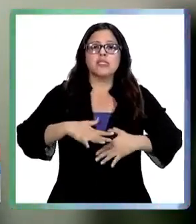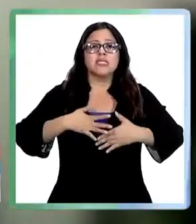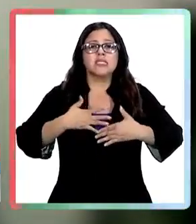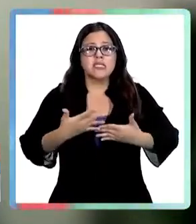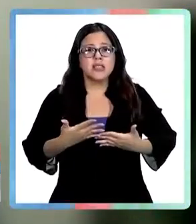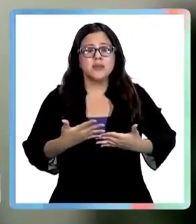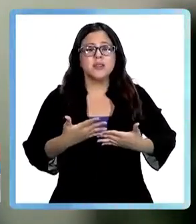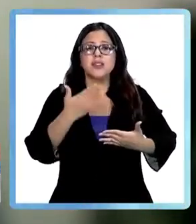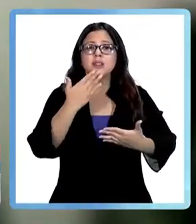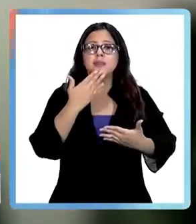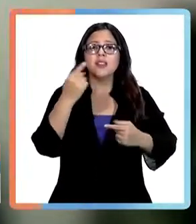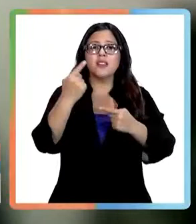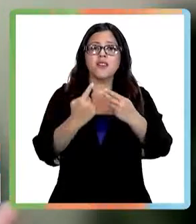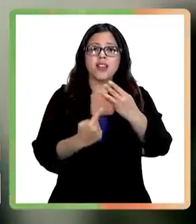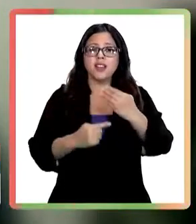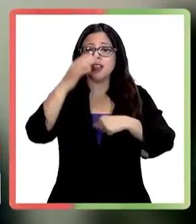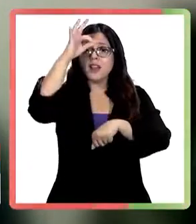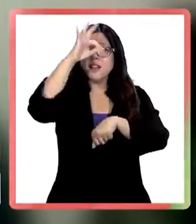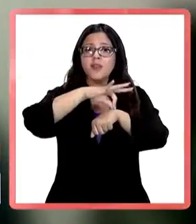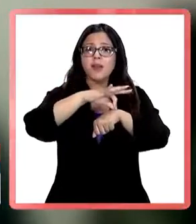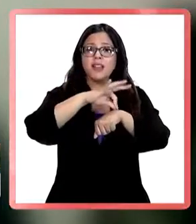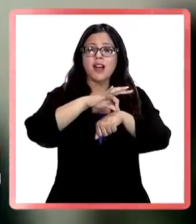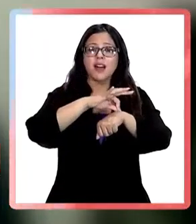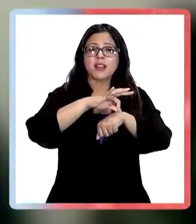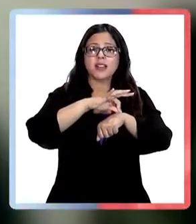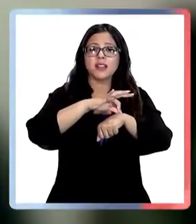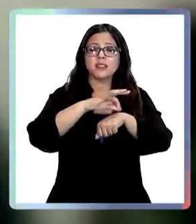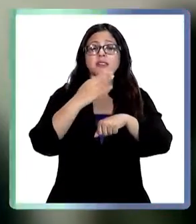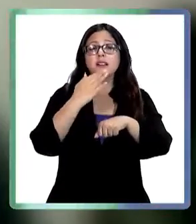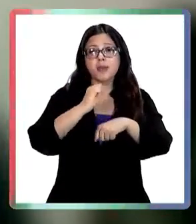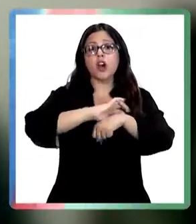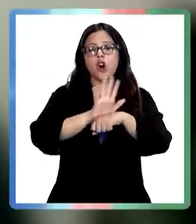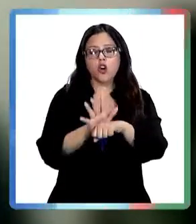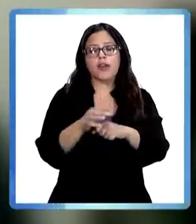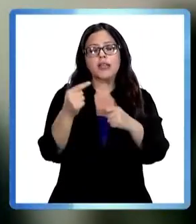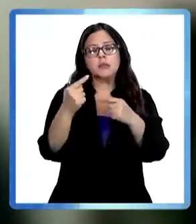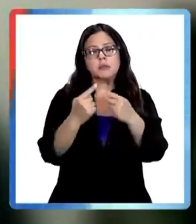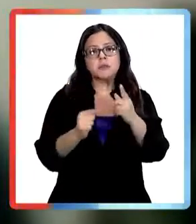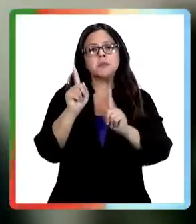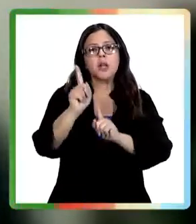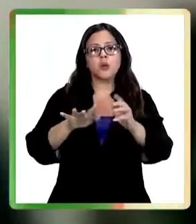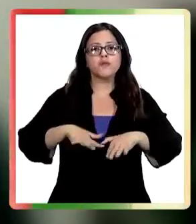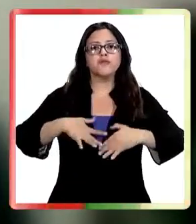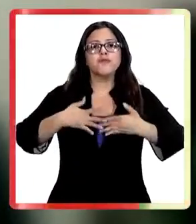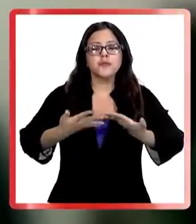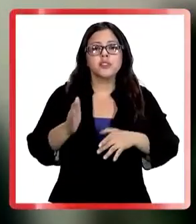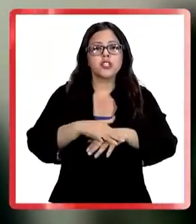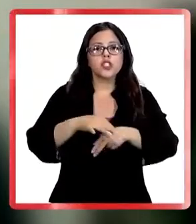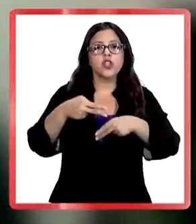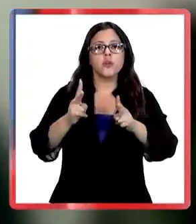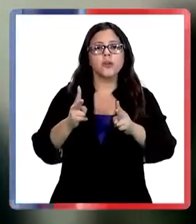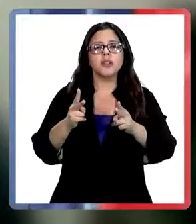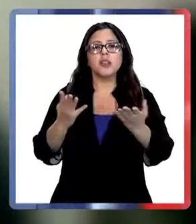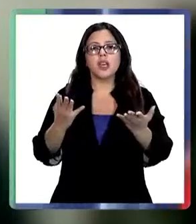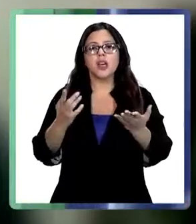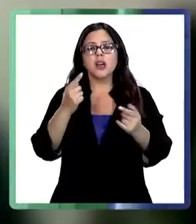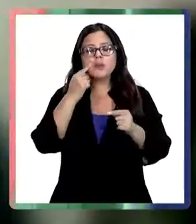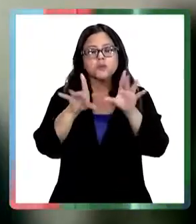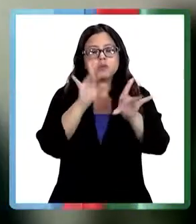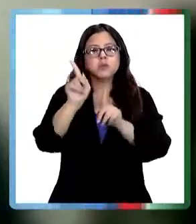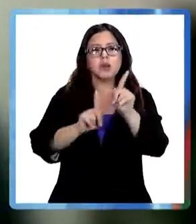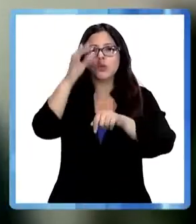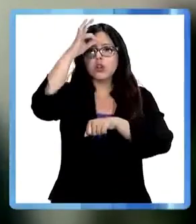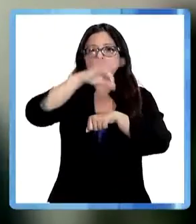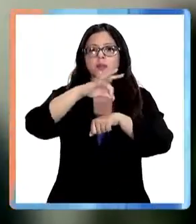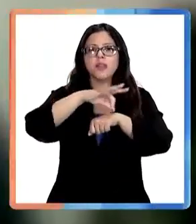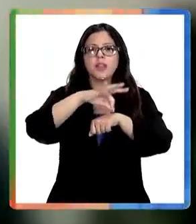a distintos virus respiratorios, incluyendo el COVID, y hay algunos síntomas que nos permiten acercarnos a identificar algunos virus. Yo